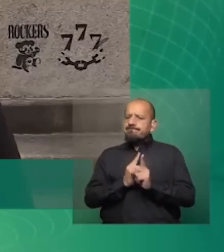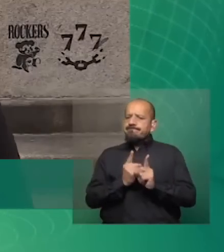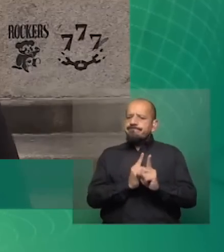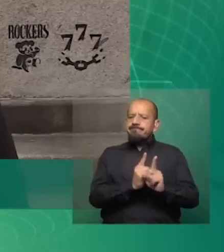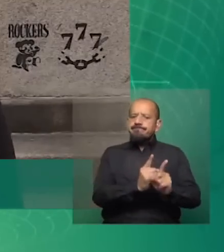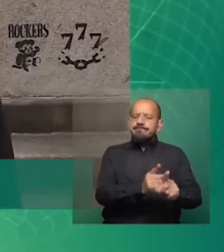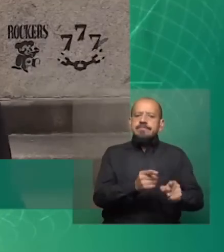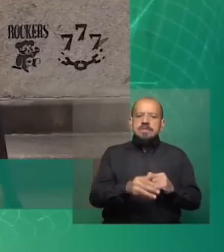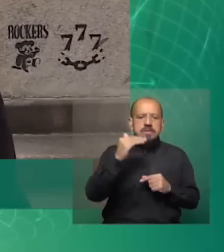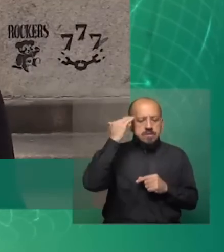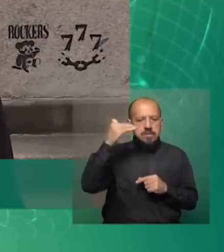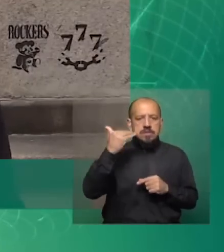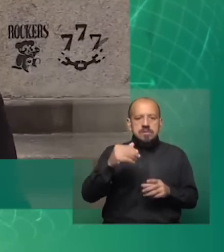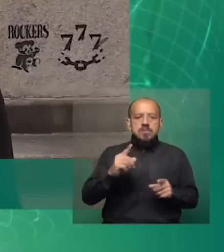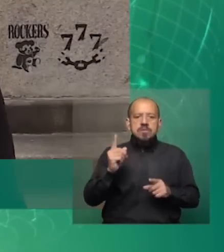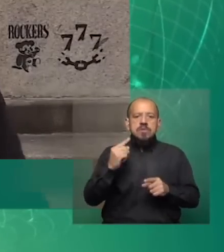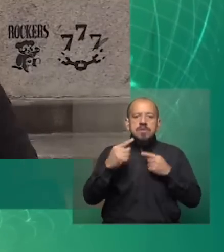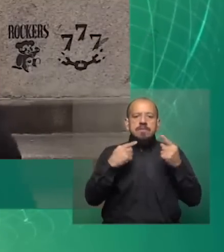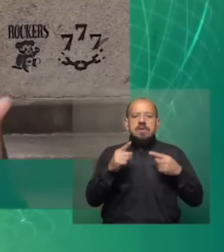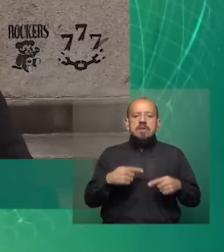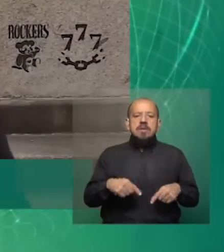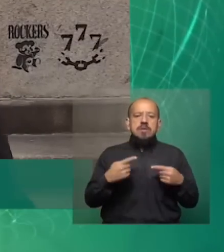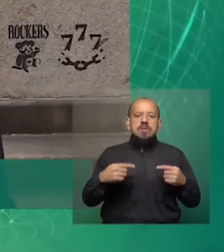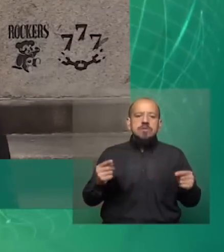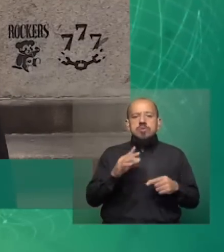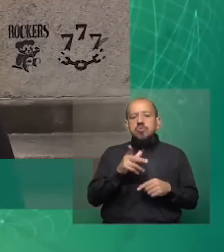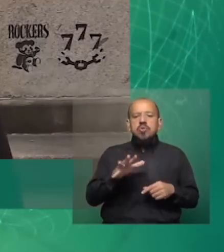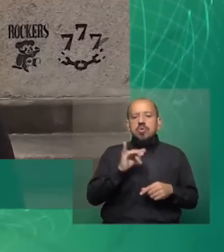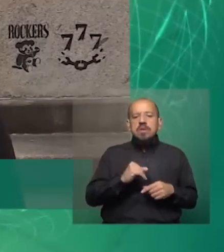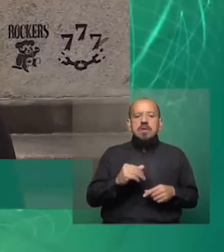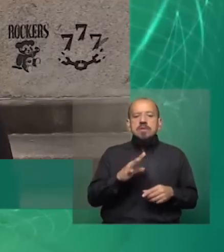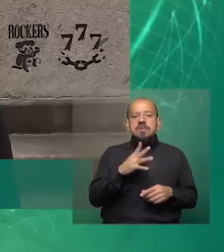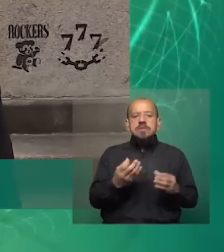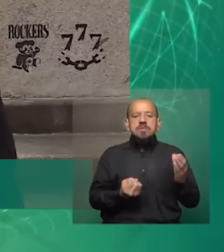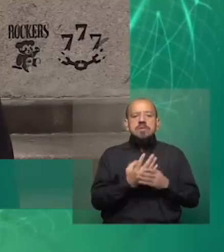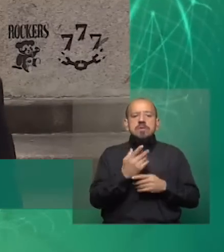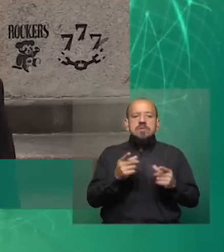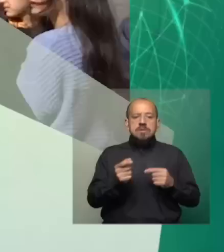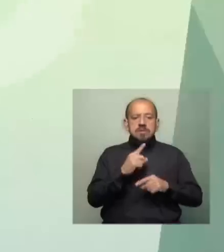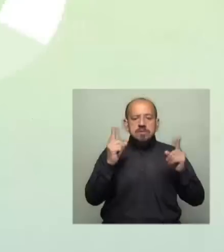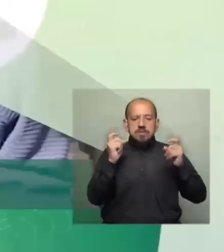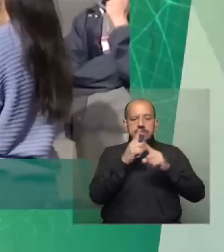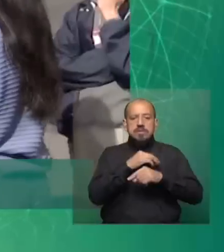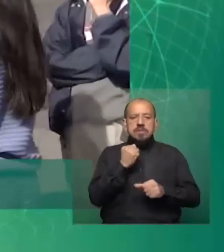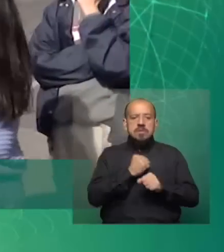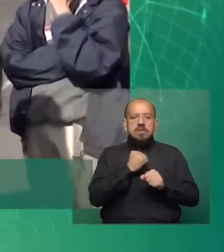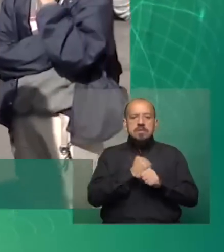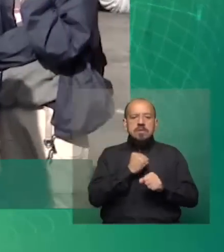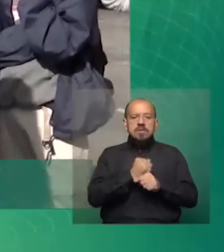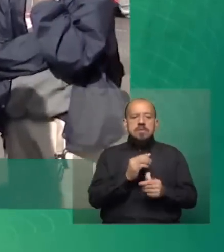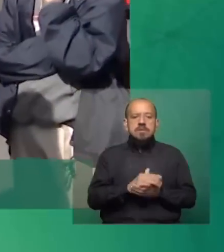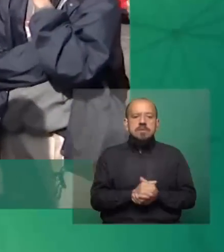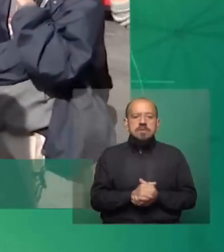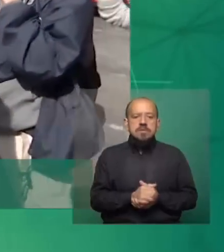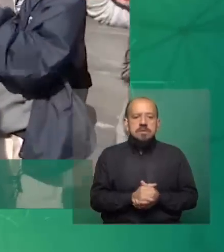persecución hacia los docentes por distintas cosas que van pasando todos los días algo nuevo se hace difícil trabajar como vos bien decís ayer